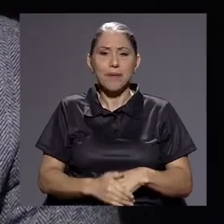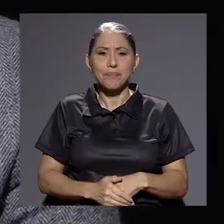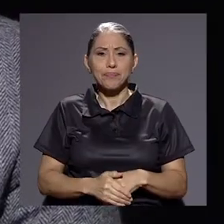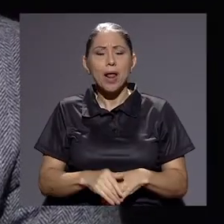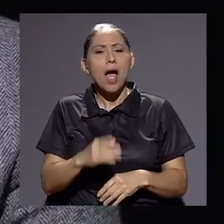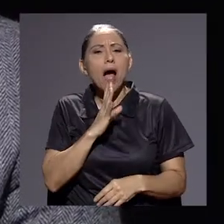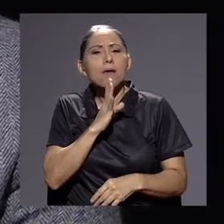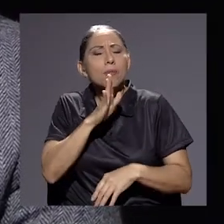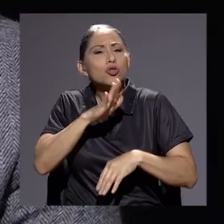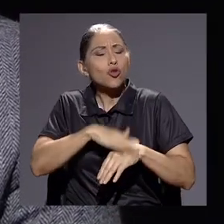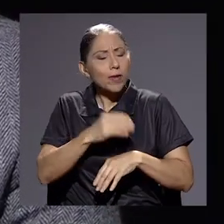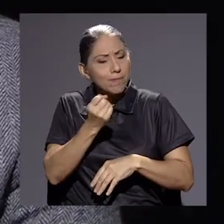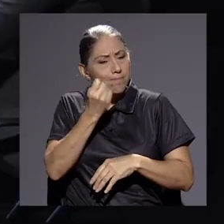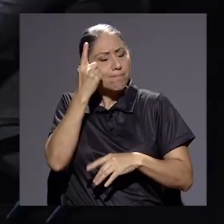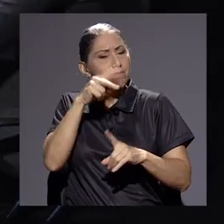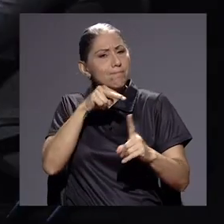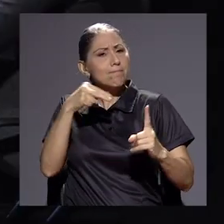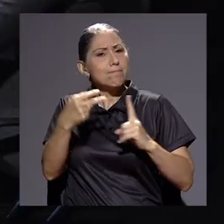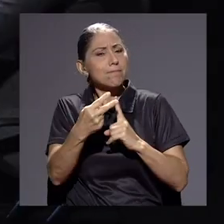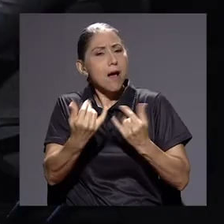de saber leer el momento. Don Alan,